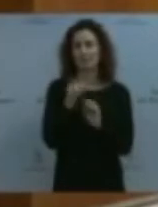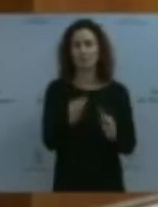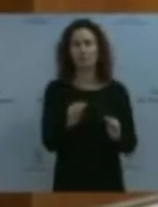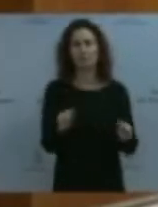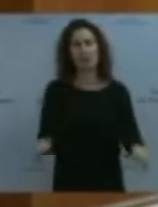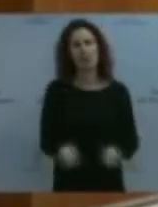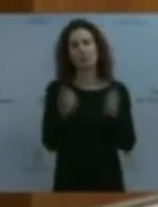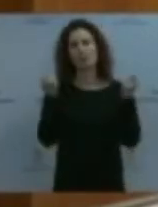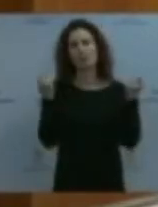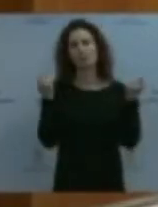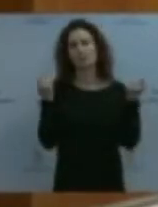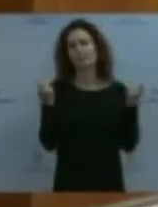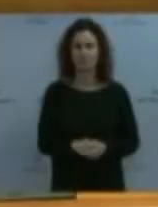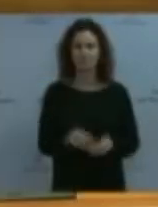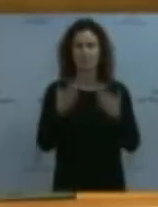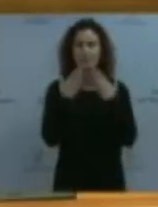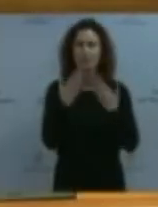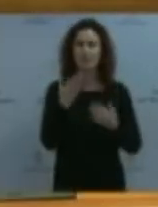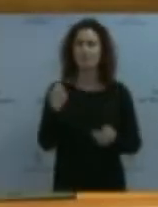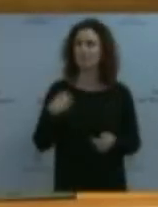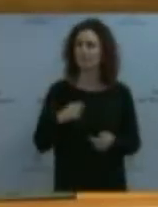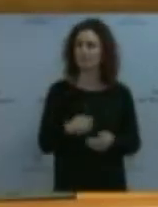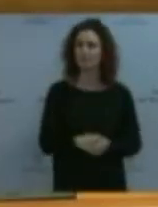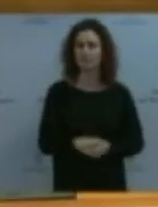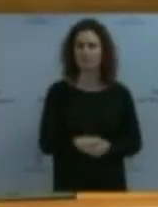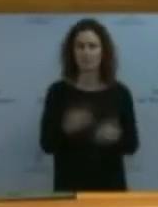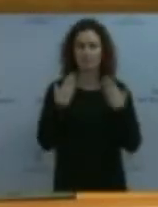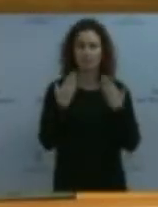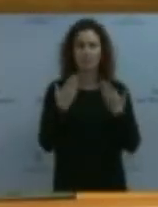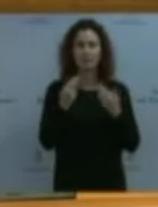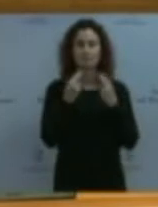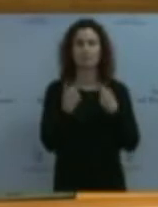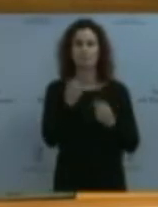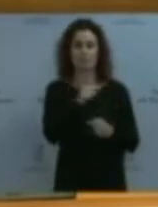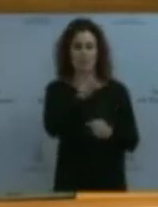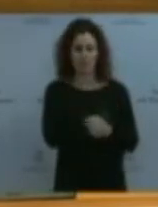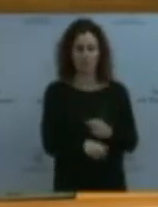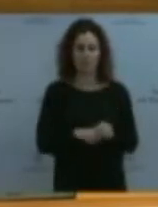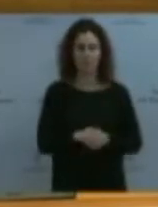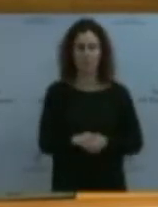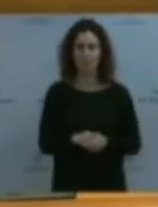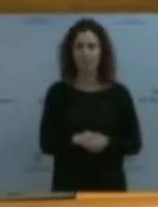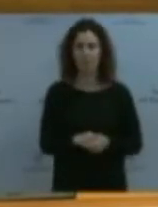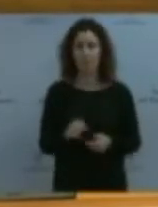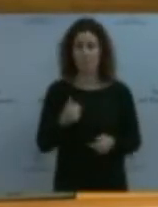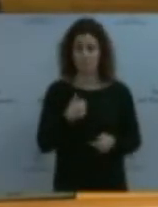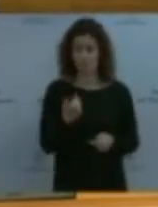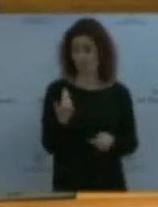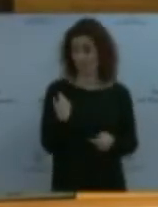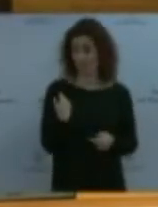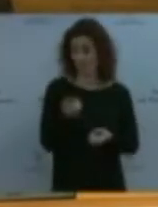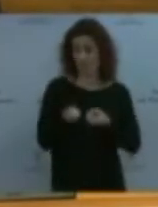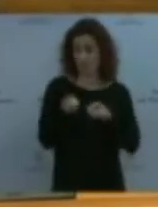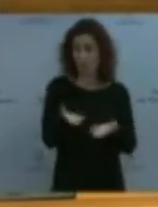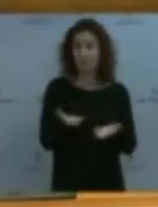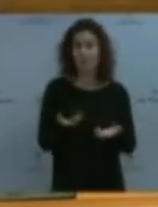punto de no retorno. Muchas gracias. Señor Palacios, yo le acabo de decir que no es competencia de la Consejería de